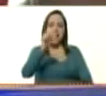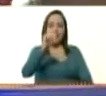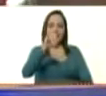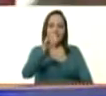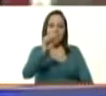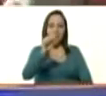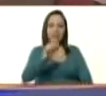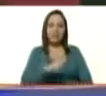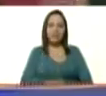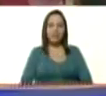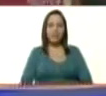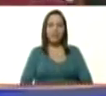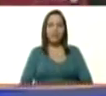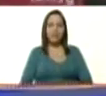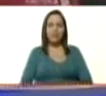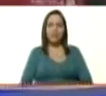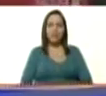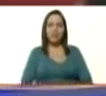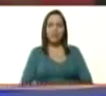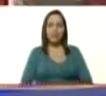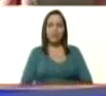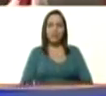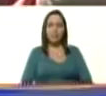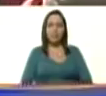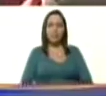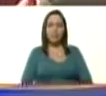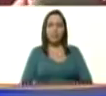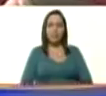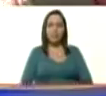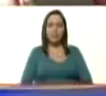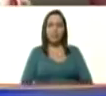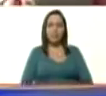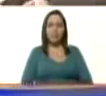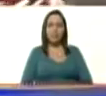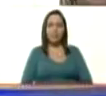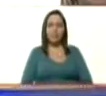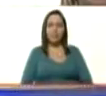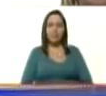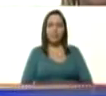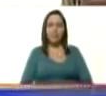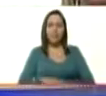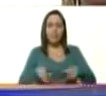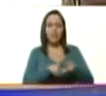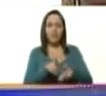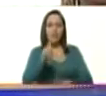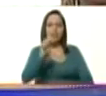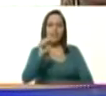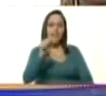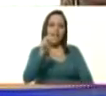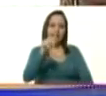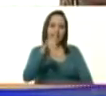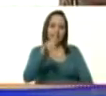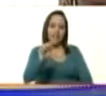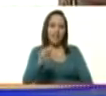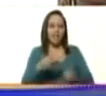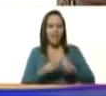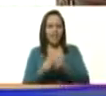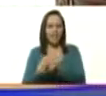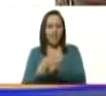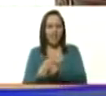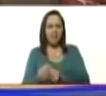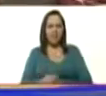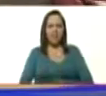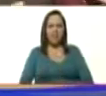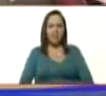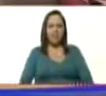dijiste. Tania la guerrillera. Que fue con el Che Guevara a Bolivia. Tremenda barriga,